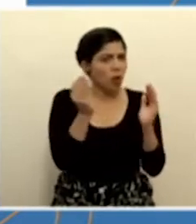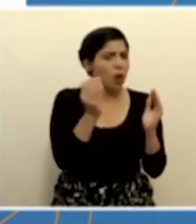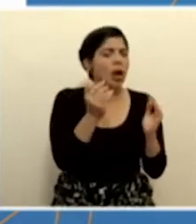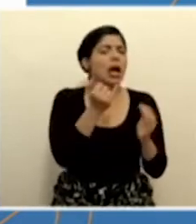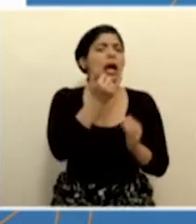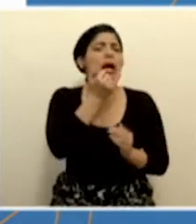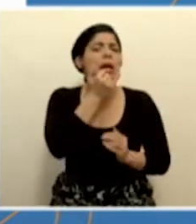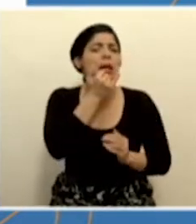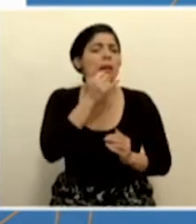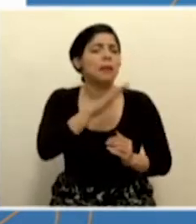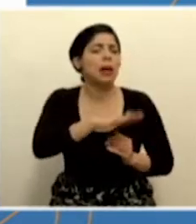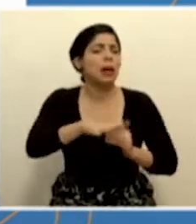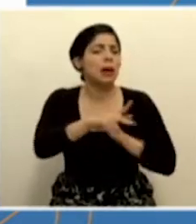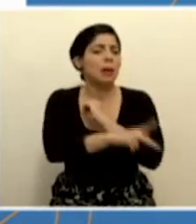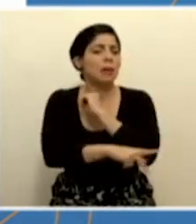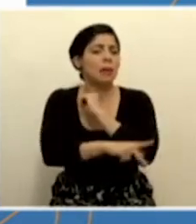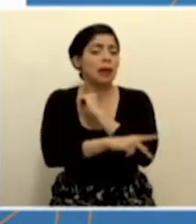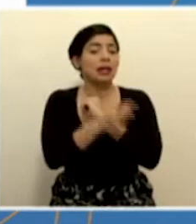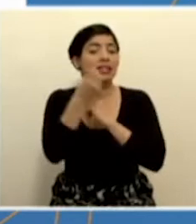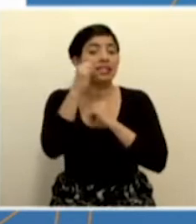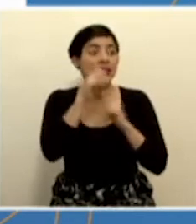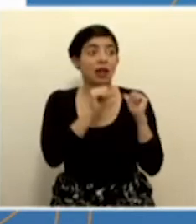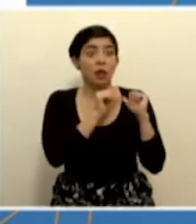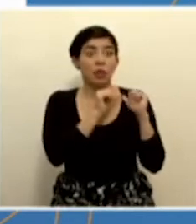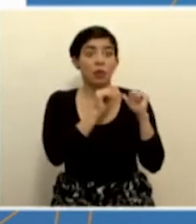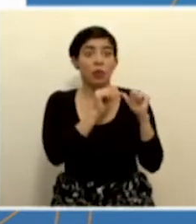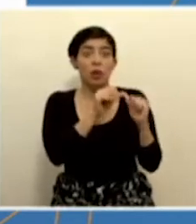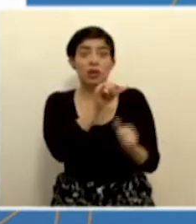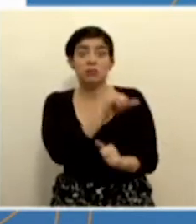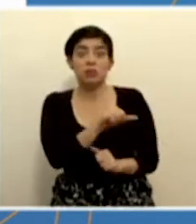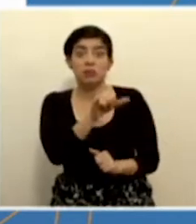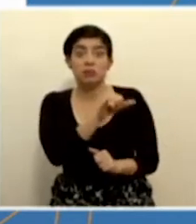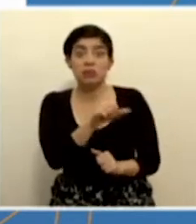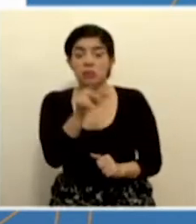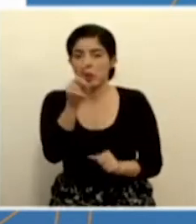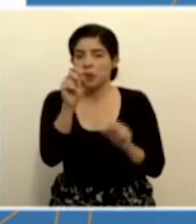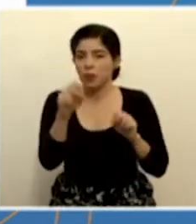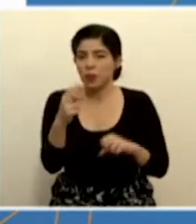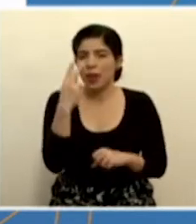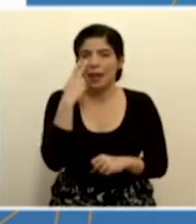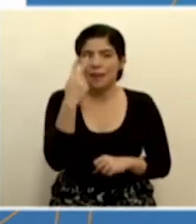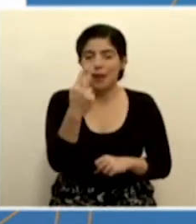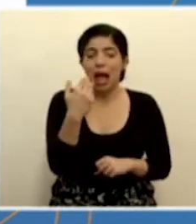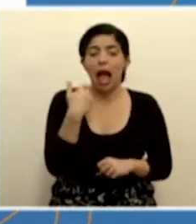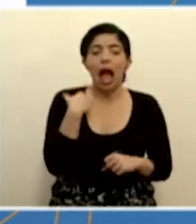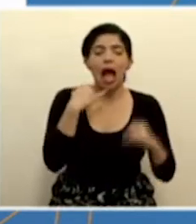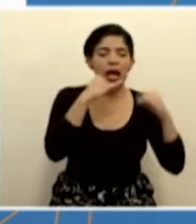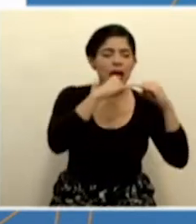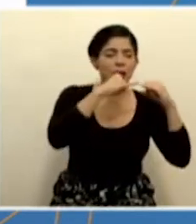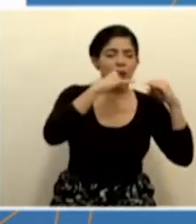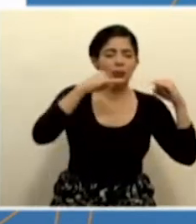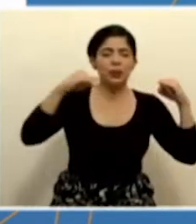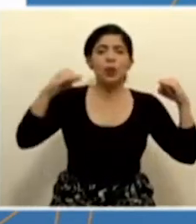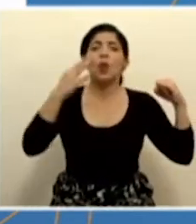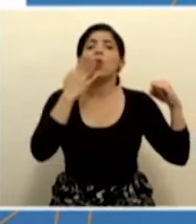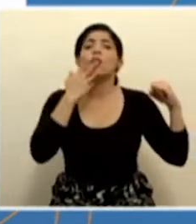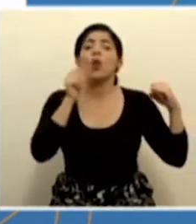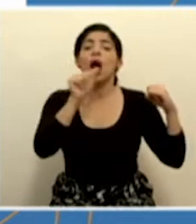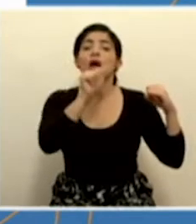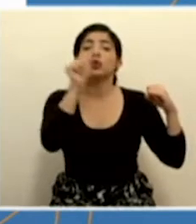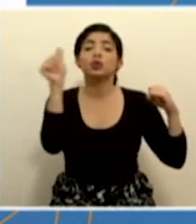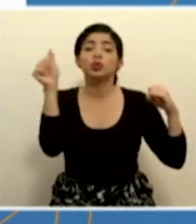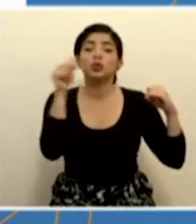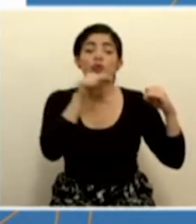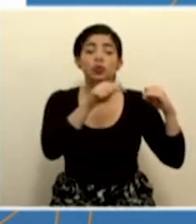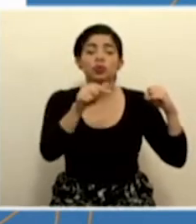de seguir el curso que hasta la fecha hemos tenido de hecho si ustedes ven ahí tenemos una línea azul que lo que refleja es la proyección